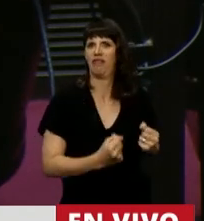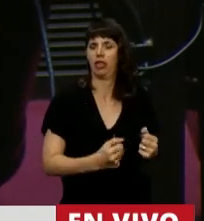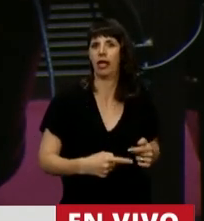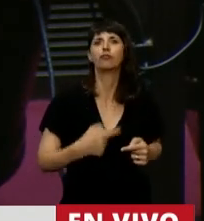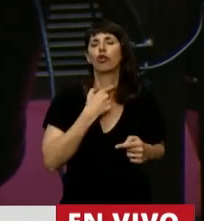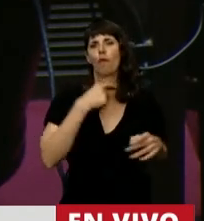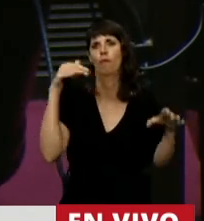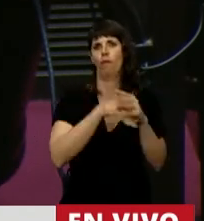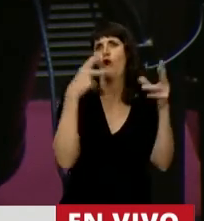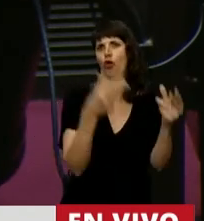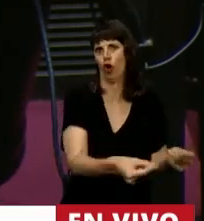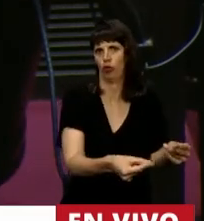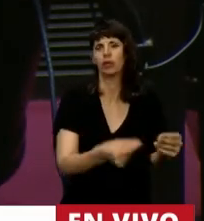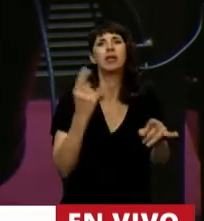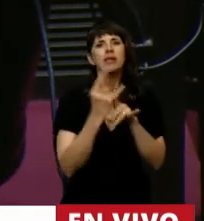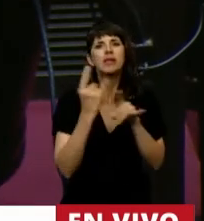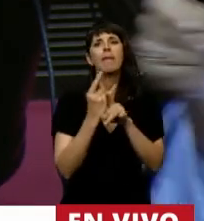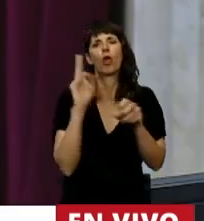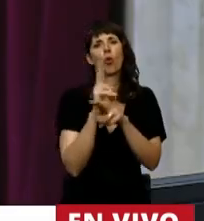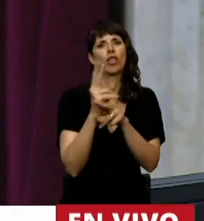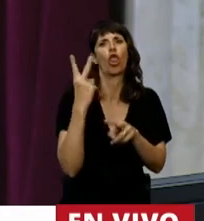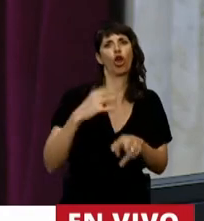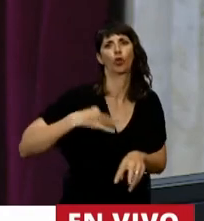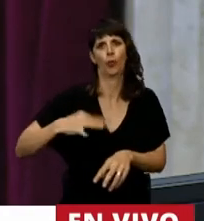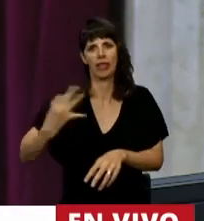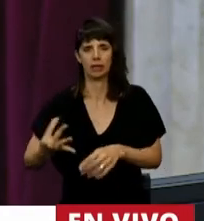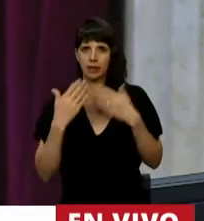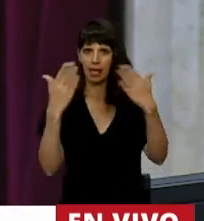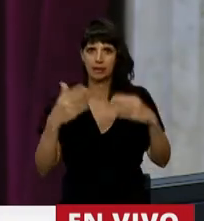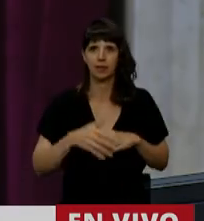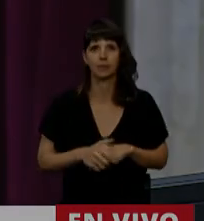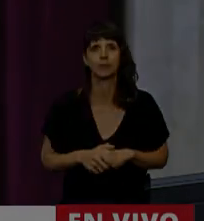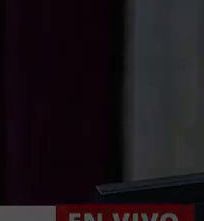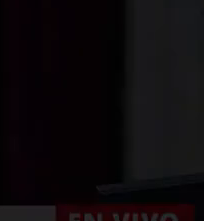Muchas gracias. Muchas gracias, diputado Angelini.